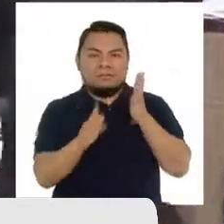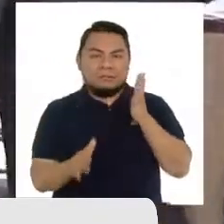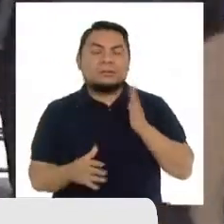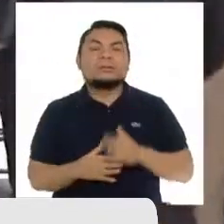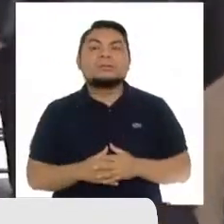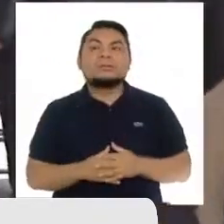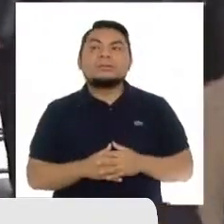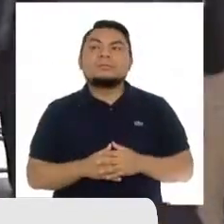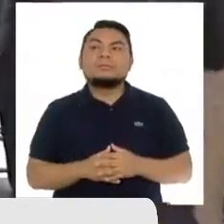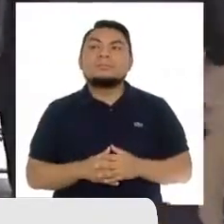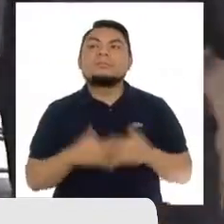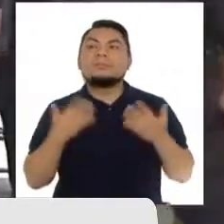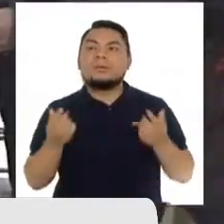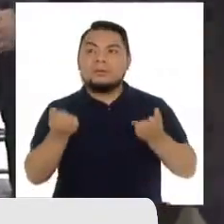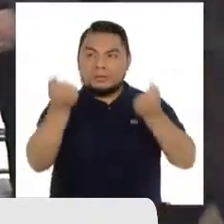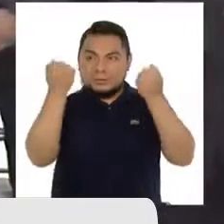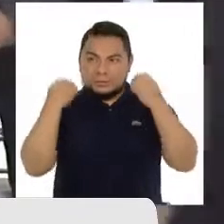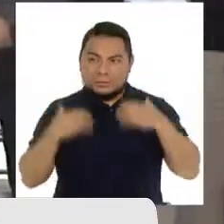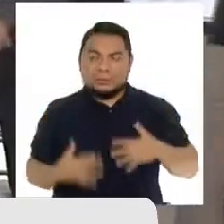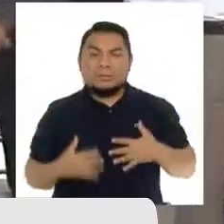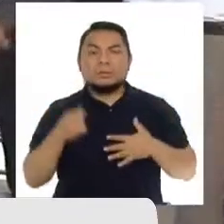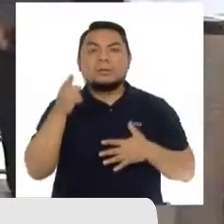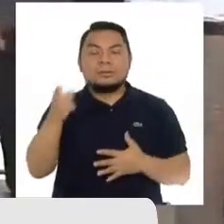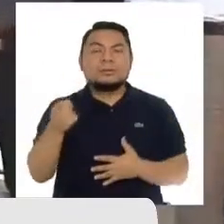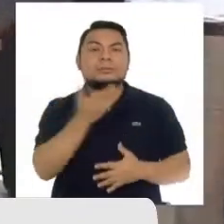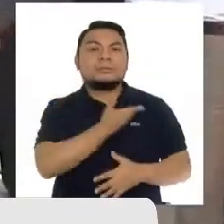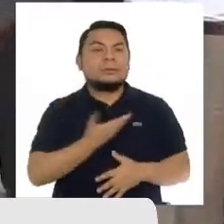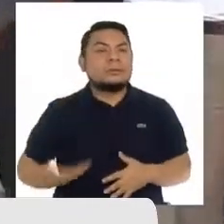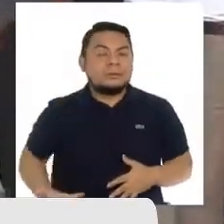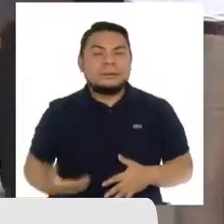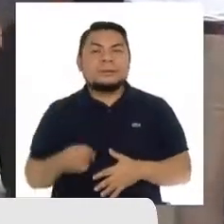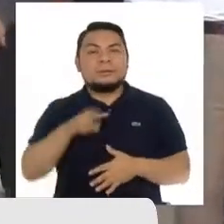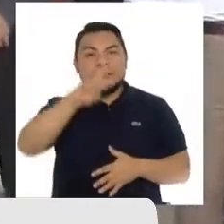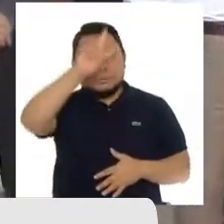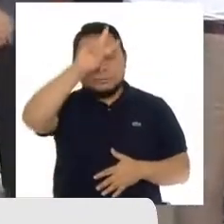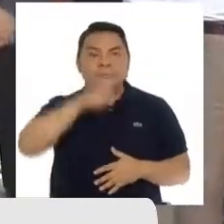y se le coloca al presidente de la república